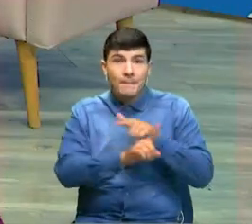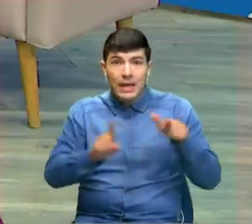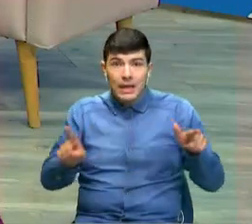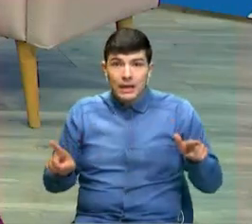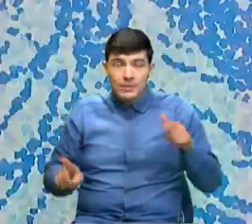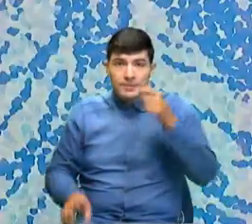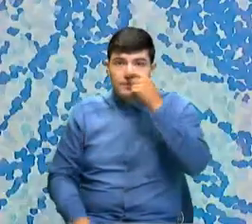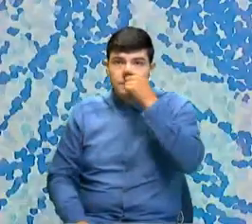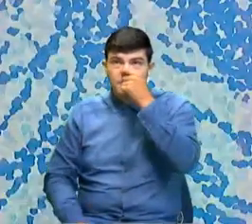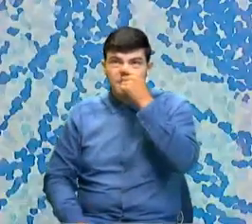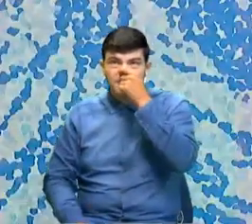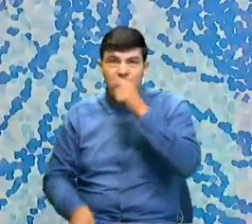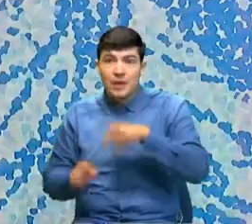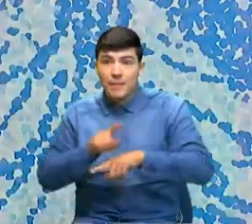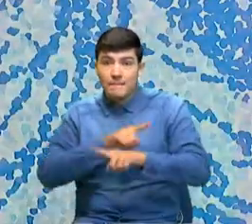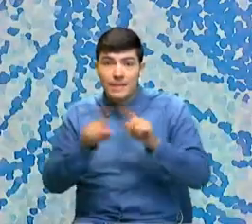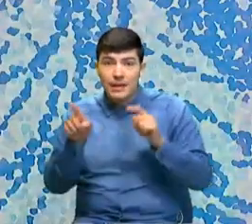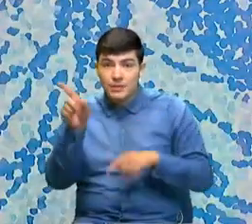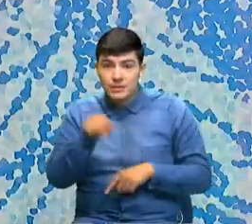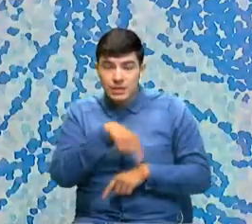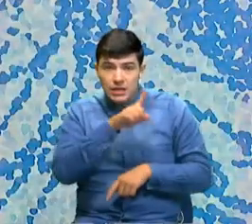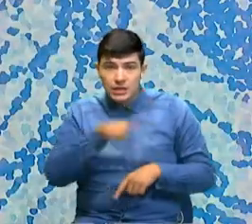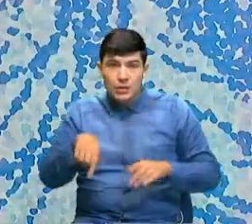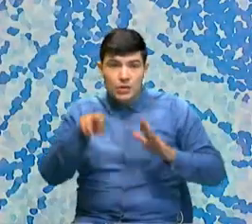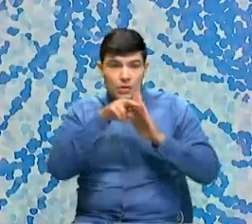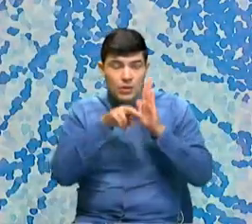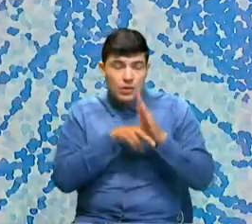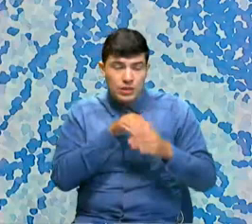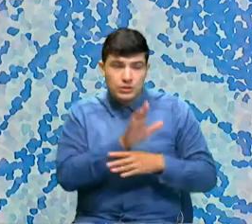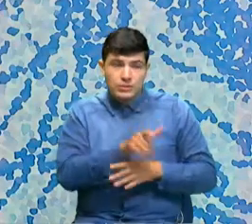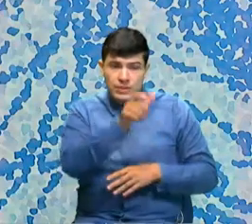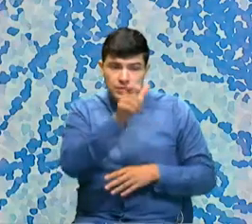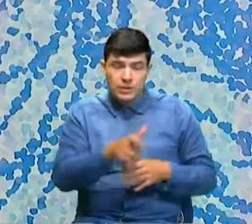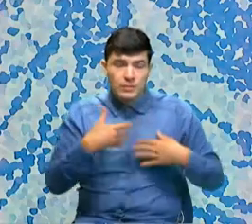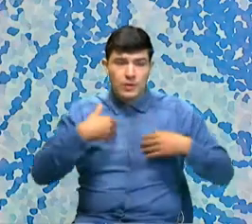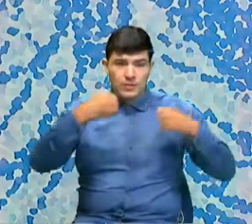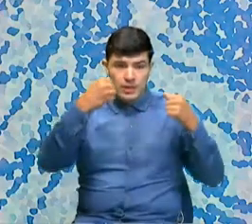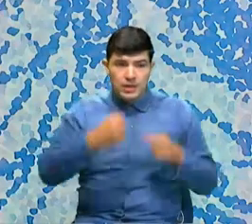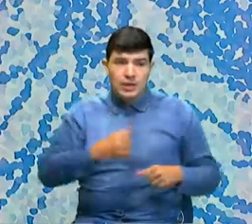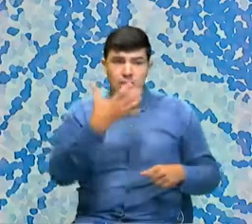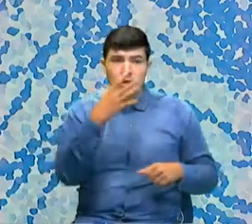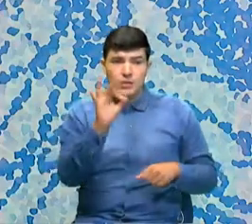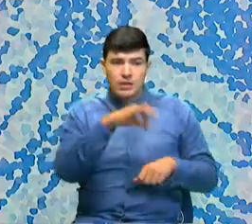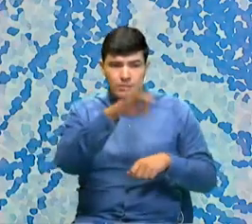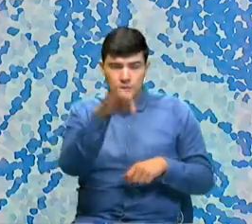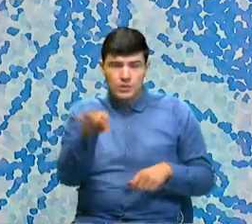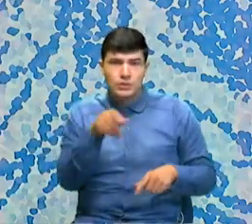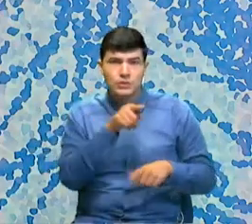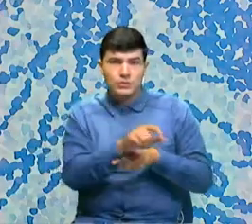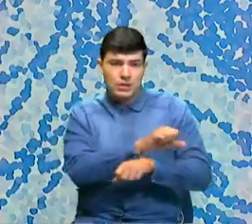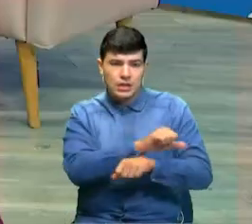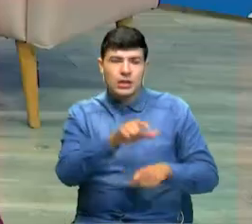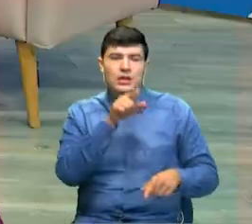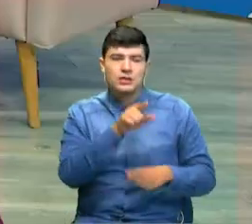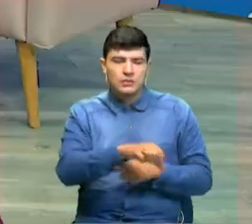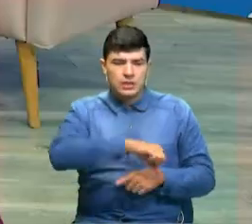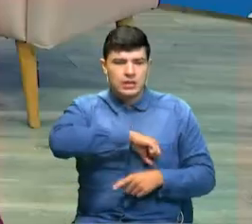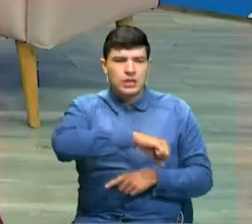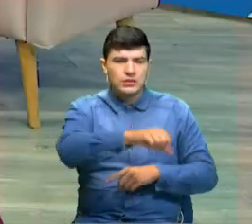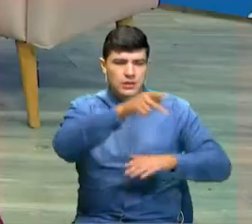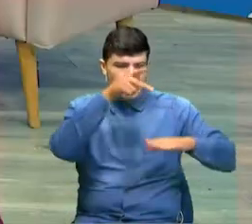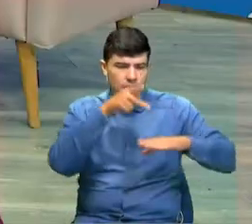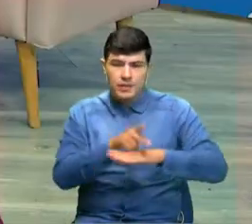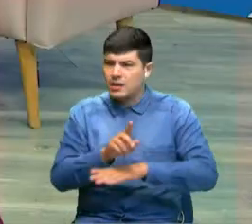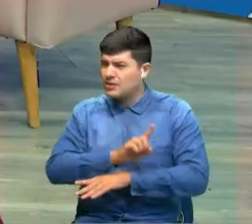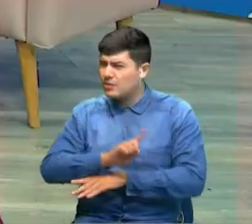si no está reglamentado y él es dueño del 50% de un vehículo, tiene el derecho a parquearlo ahí. No, no interesa